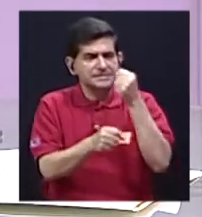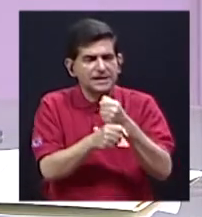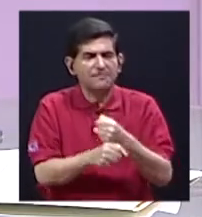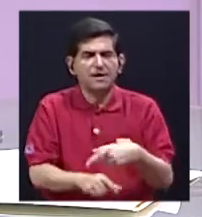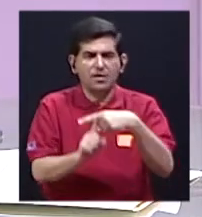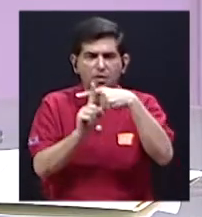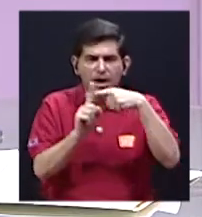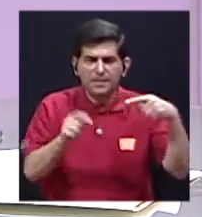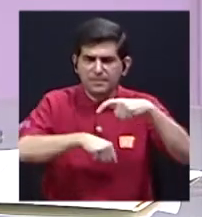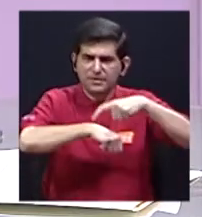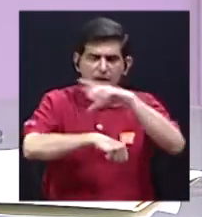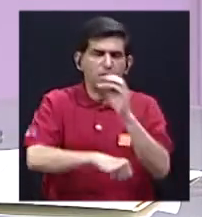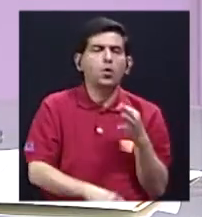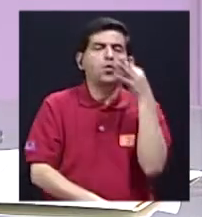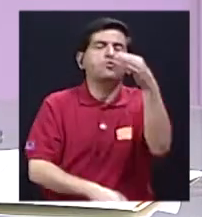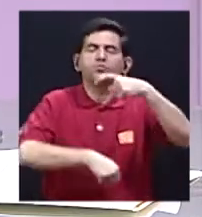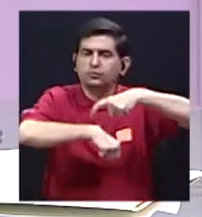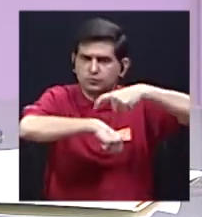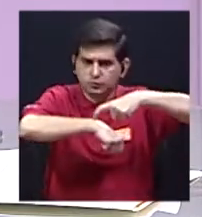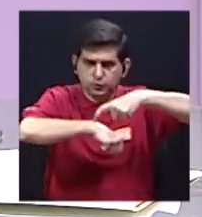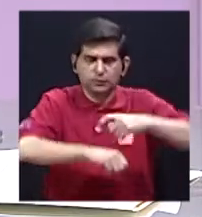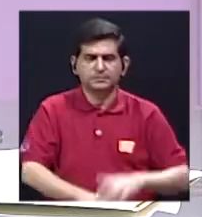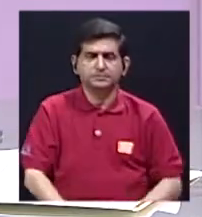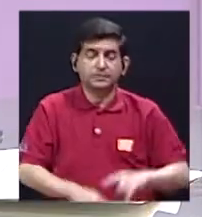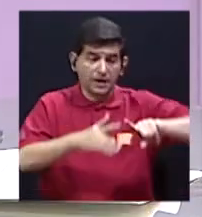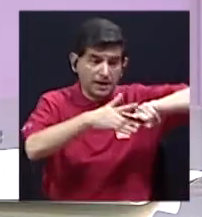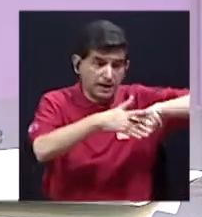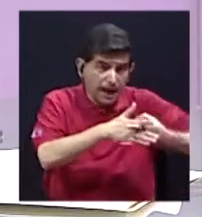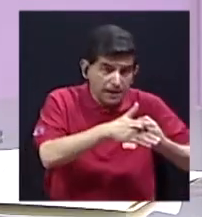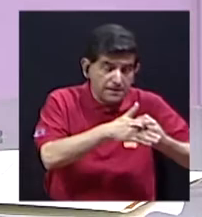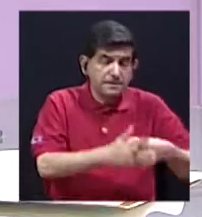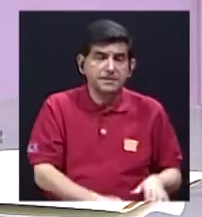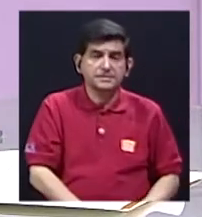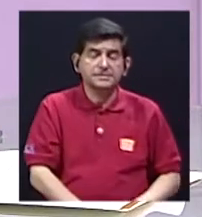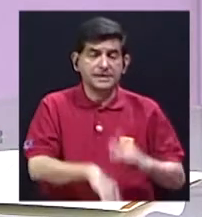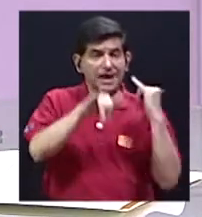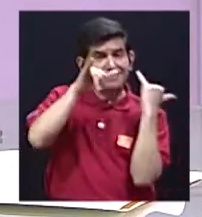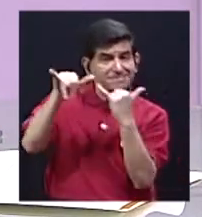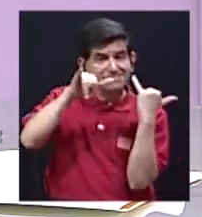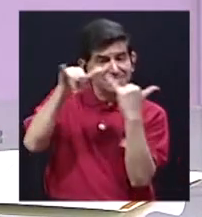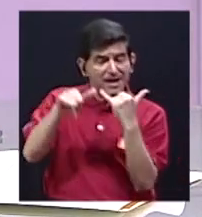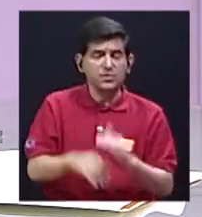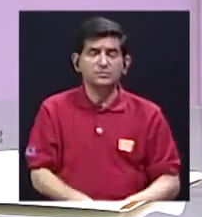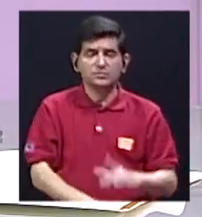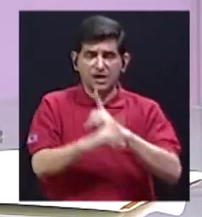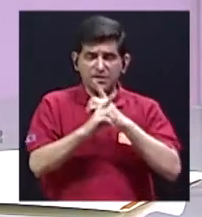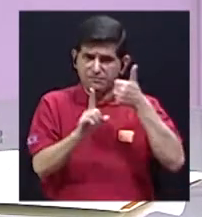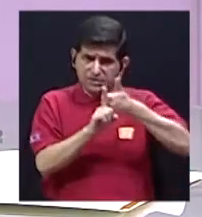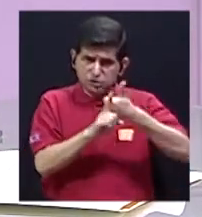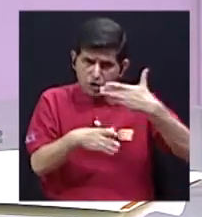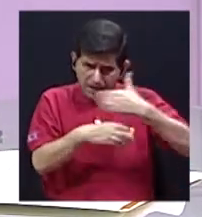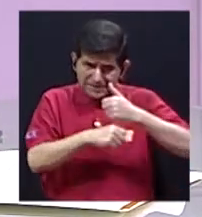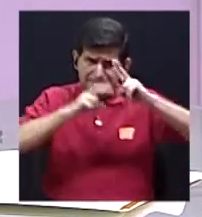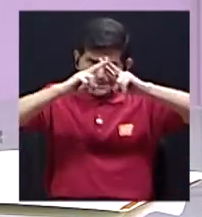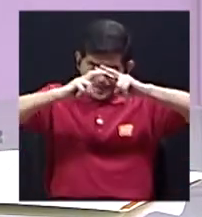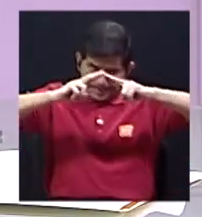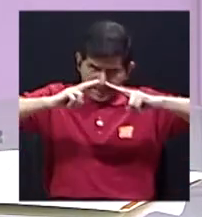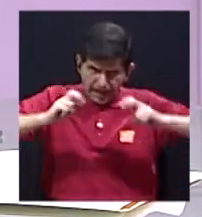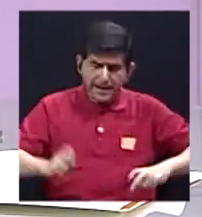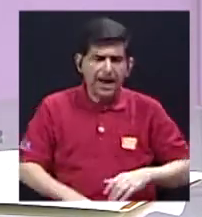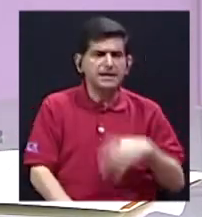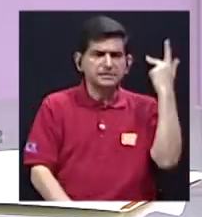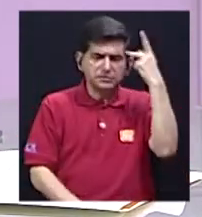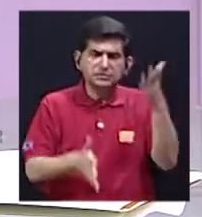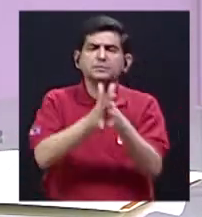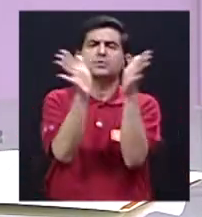a mediano y largo plazo que comienza por la denuncia que pueden ser la defensoría el análisis de las